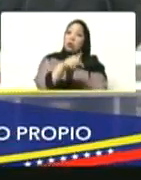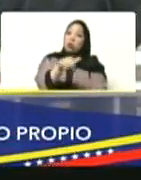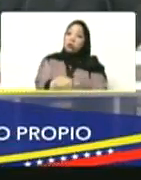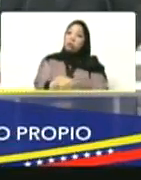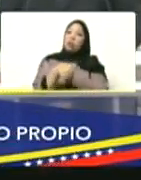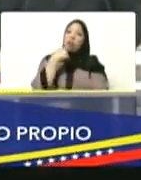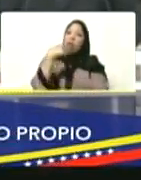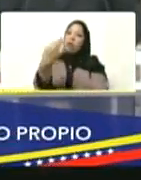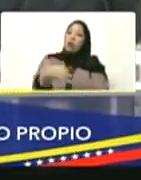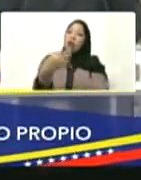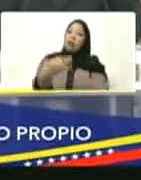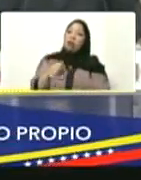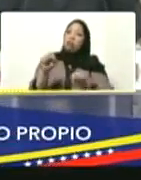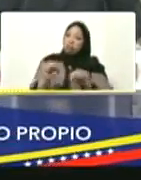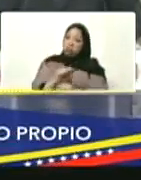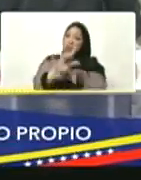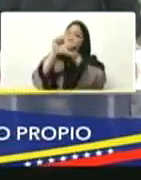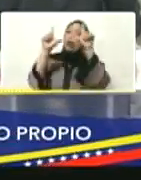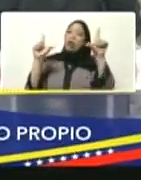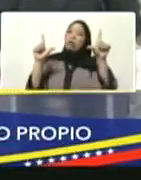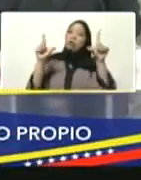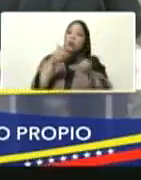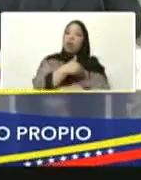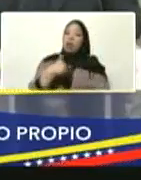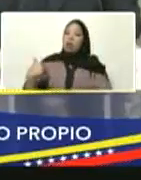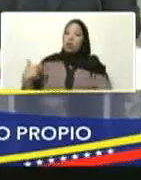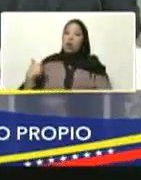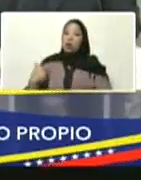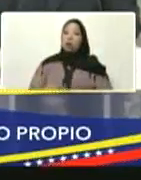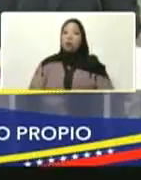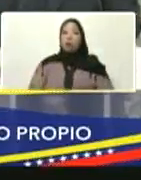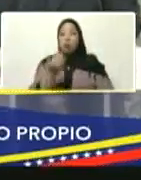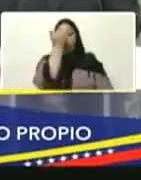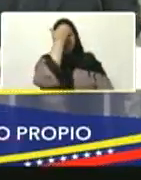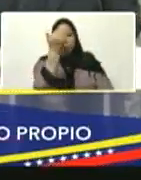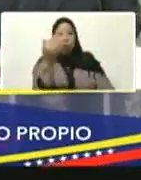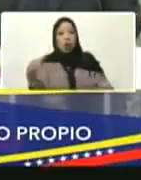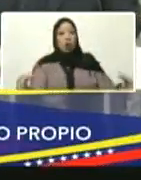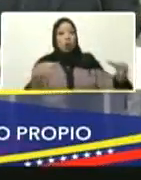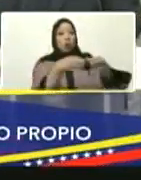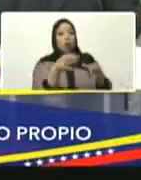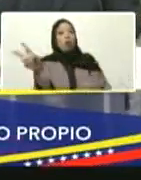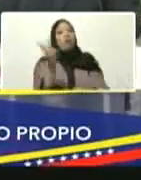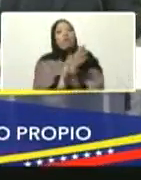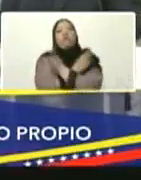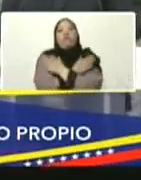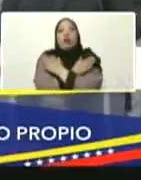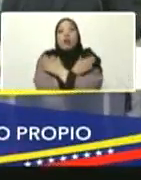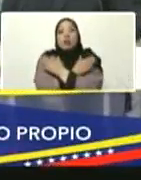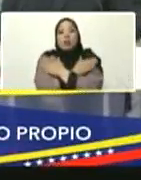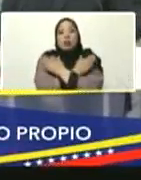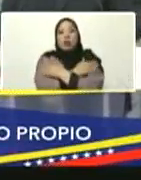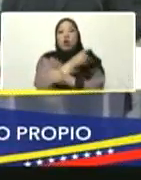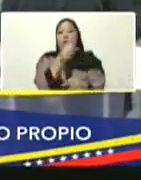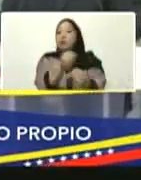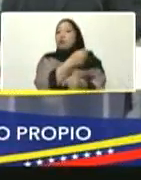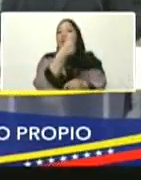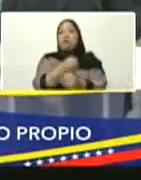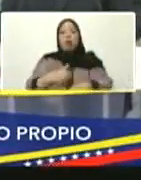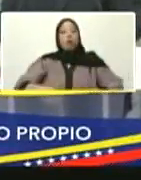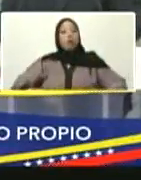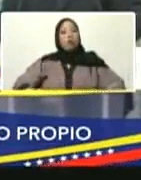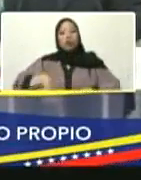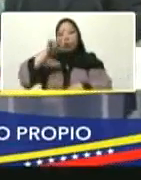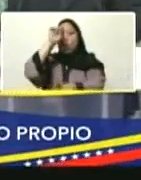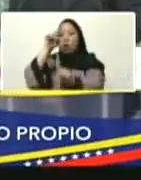Y realmente ha sido admirable, y quiero aquí, frente a nuestra delegación, felicitarlo por sus esfuerzos y por sus